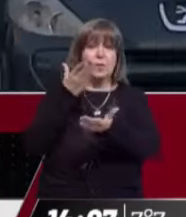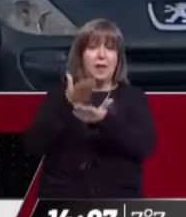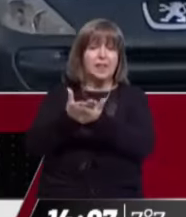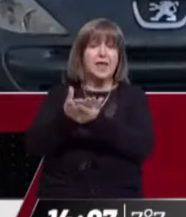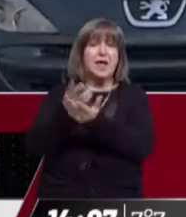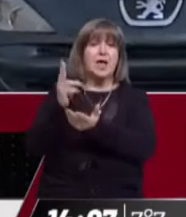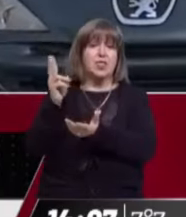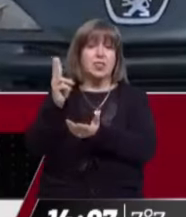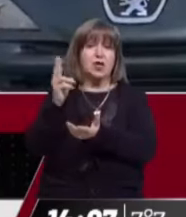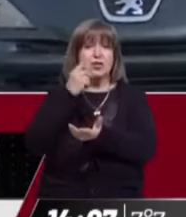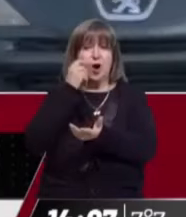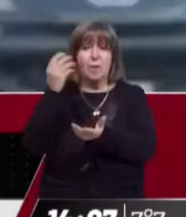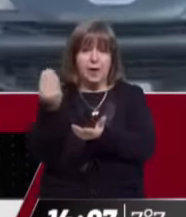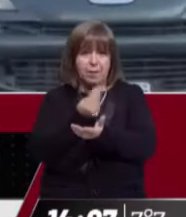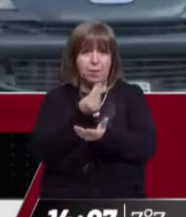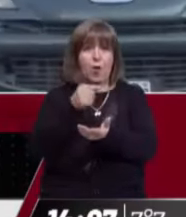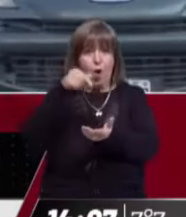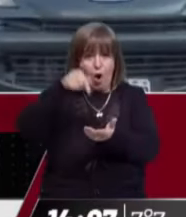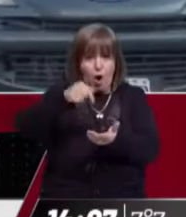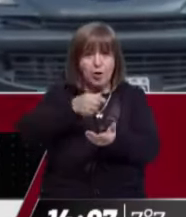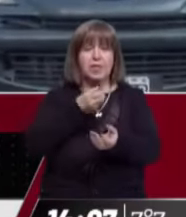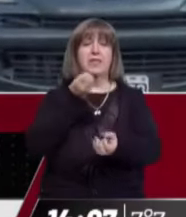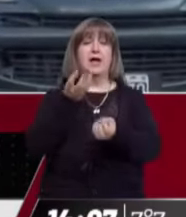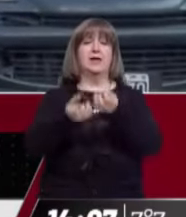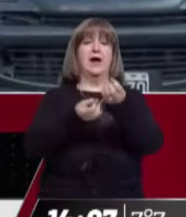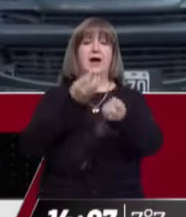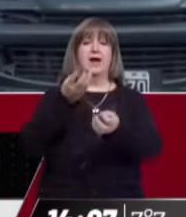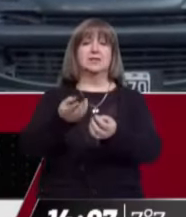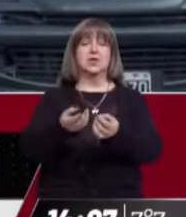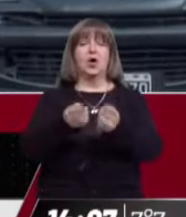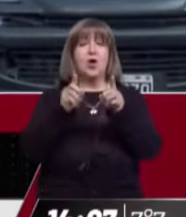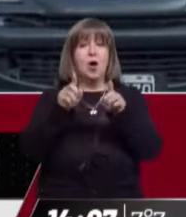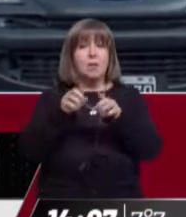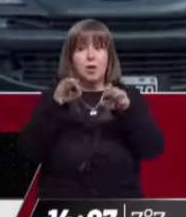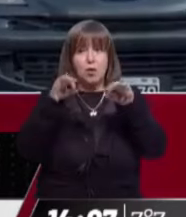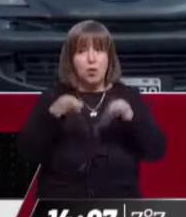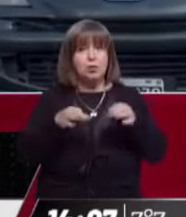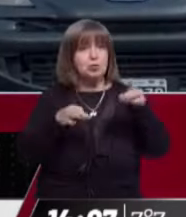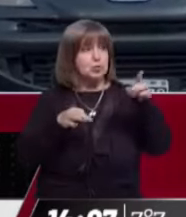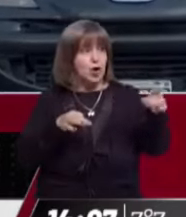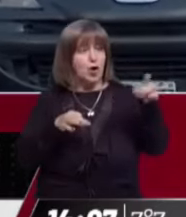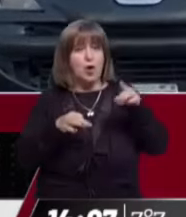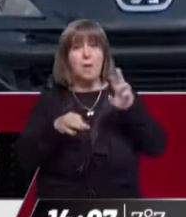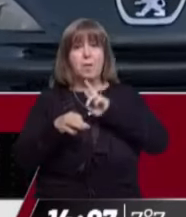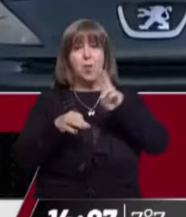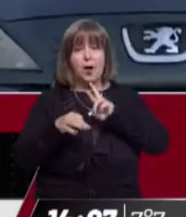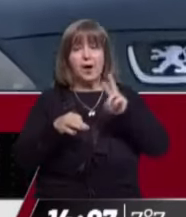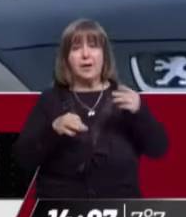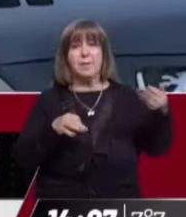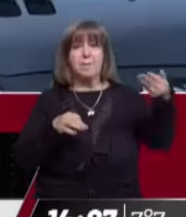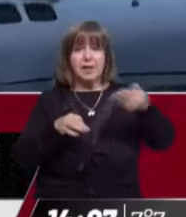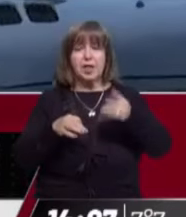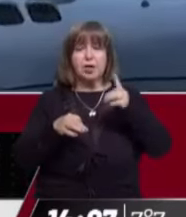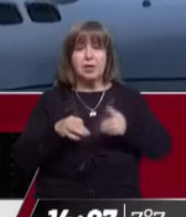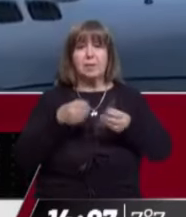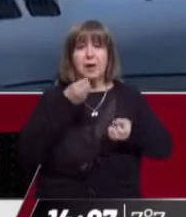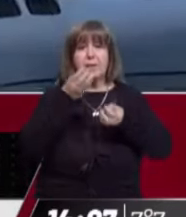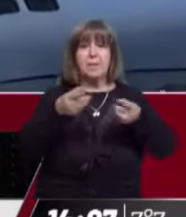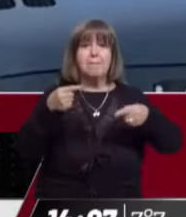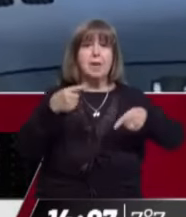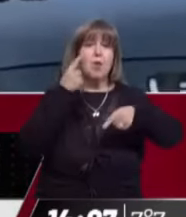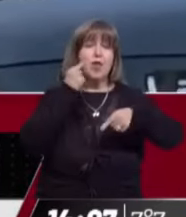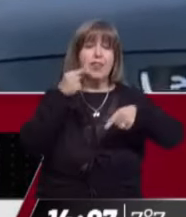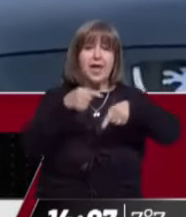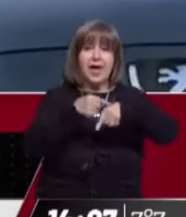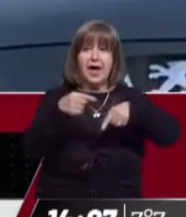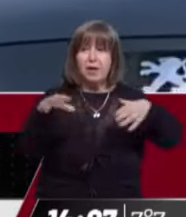pero cedimos el lugar porque entendemos y somos respetuosos, somos padres de familia, somos padres de hijos, de hijas, sabemos lo que es